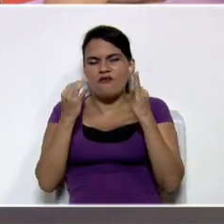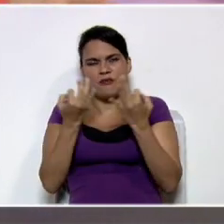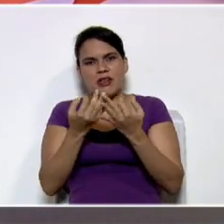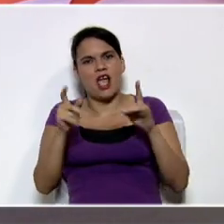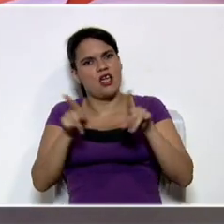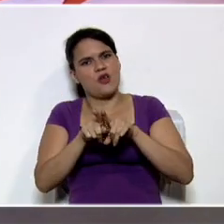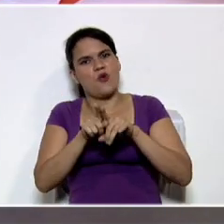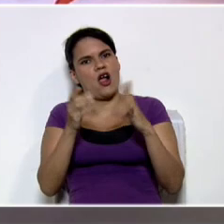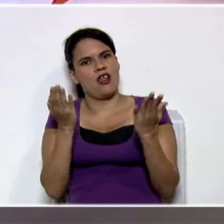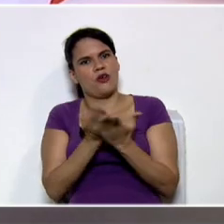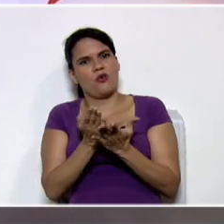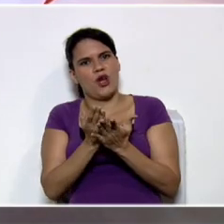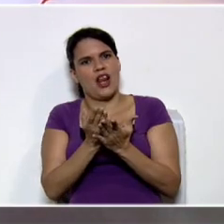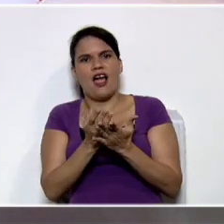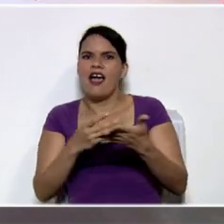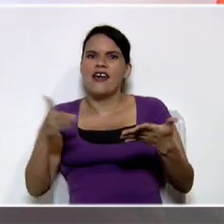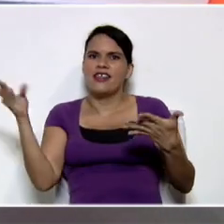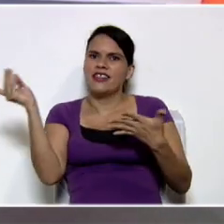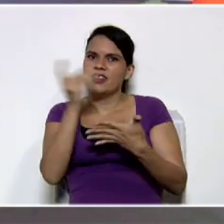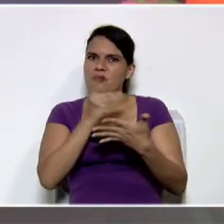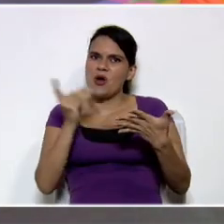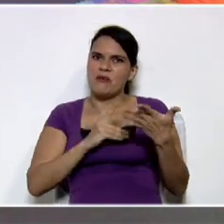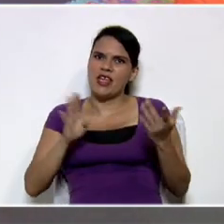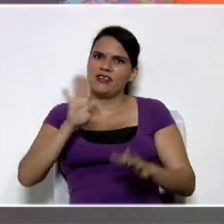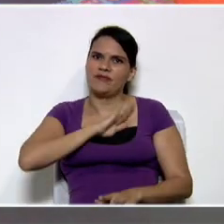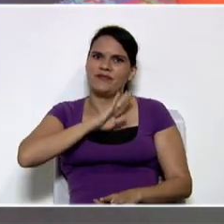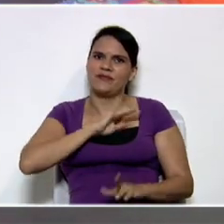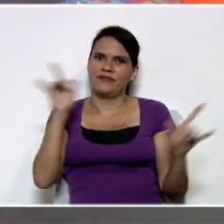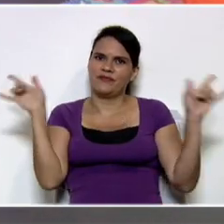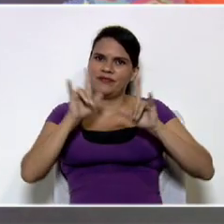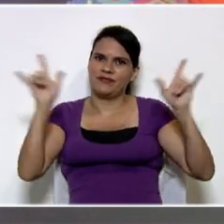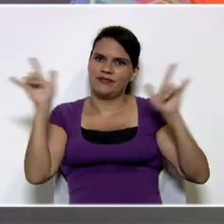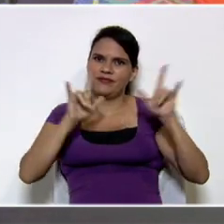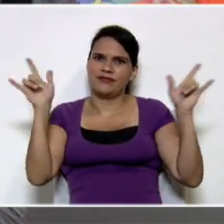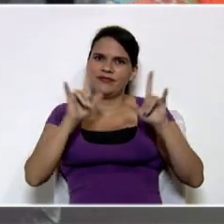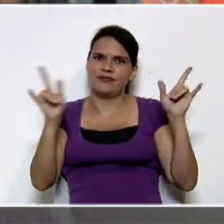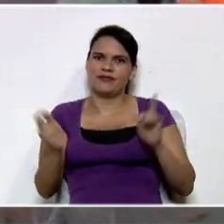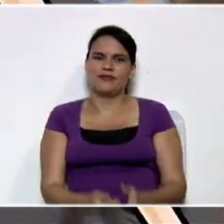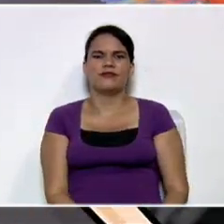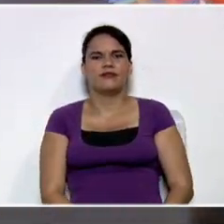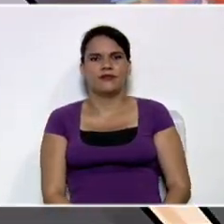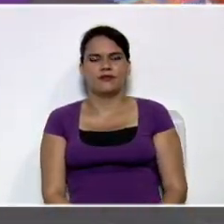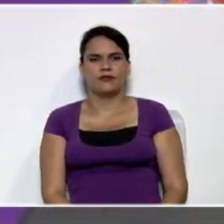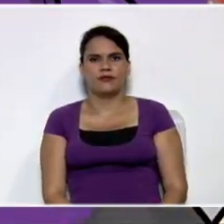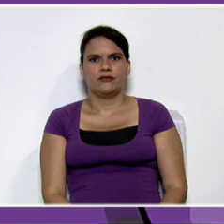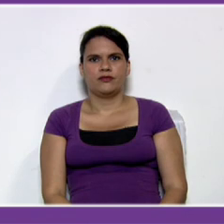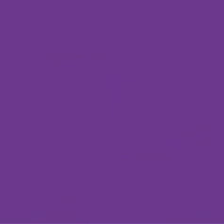Cada Familia una Escuela. ¡Dibújame! ¡Hasta mañana!